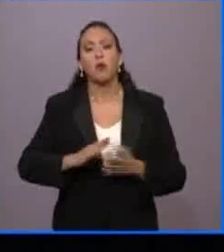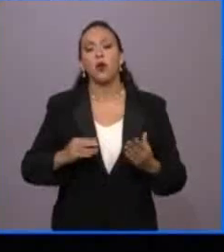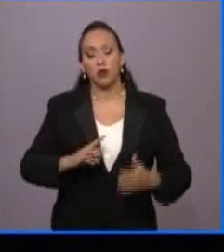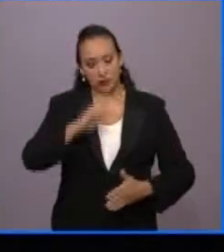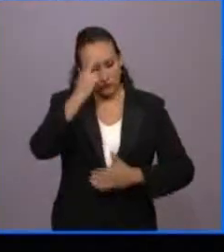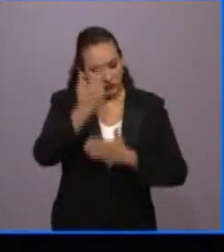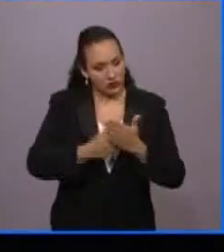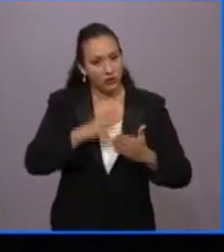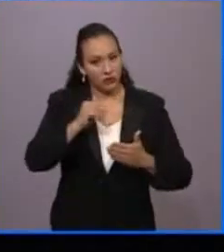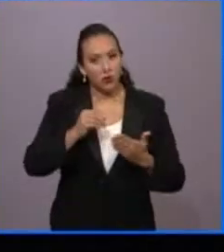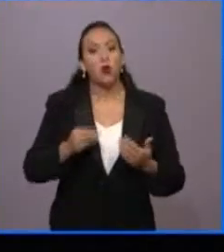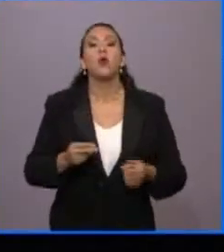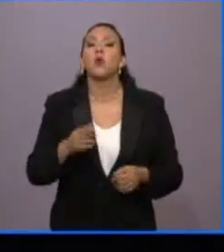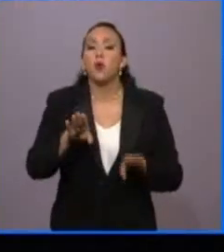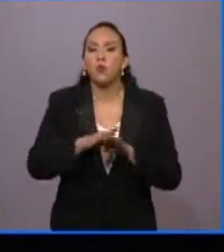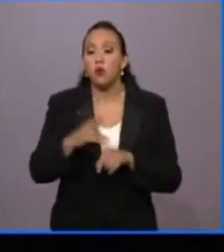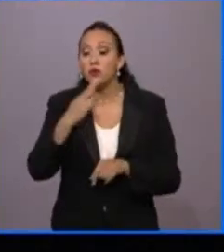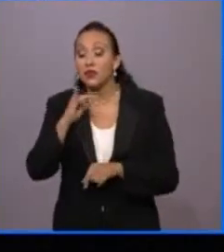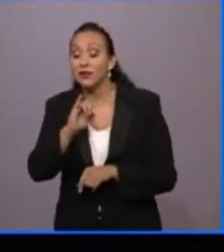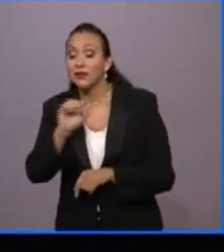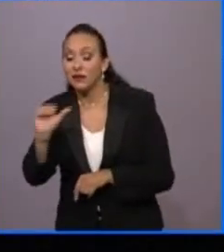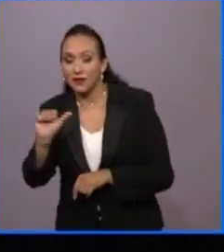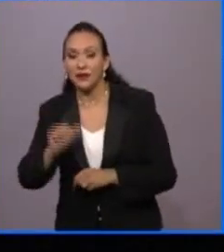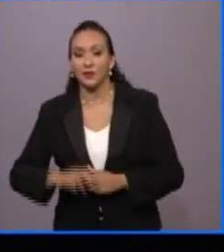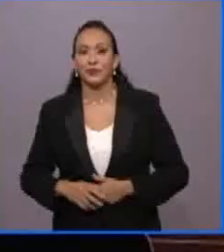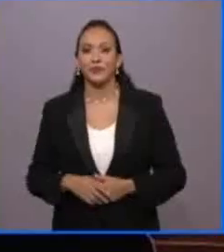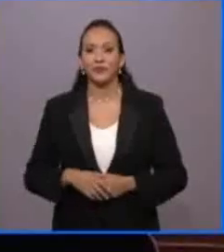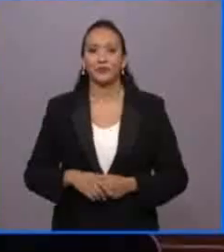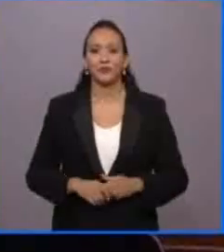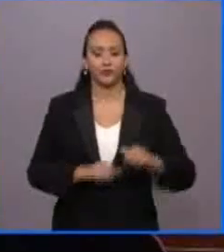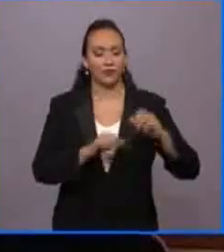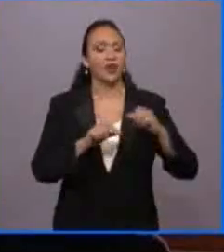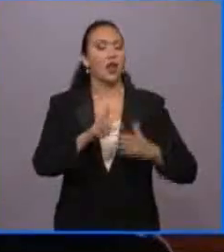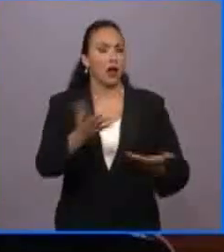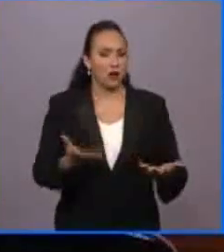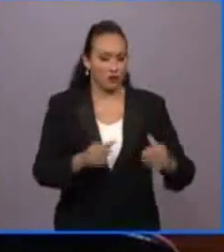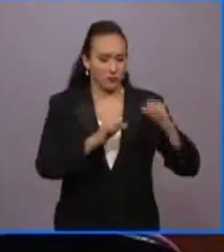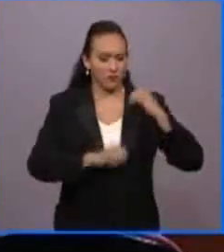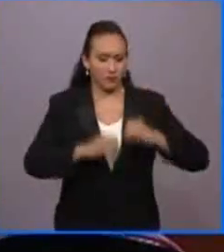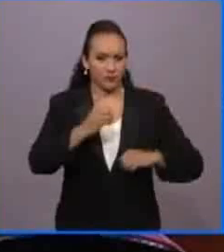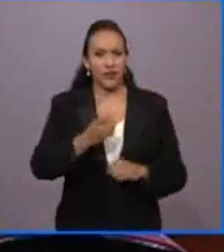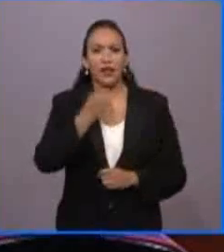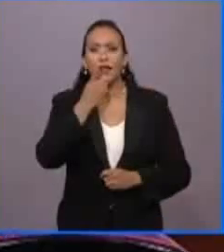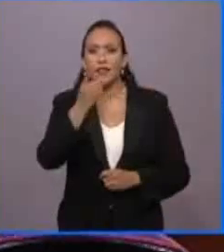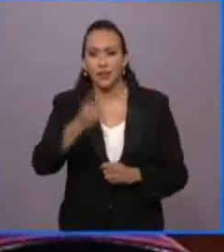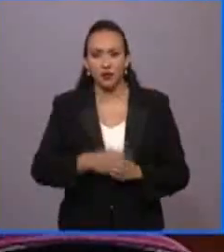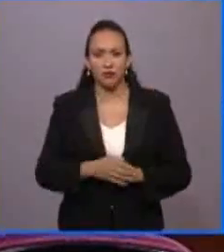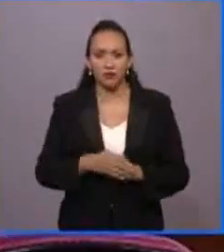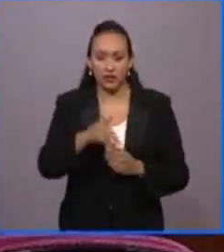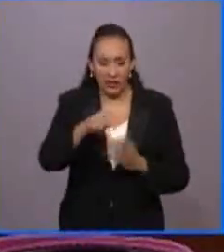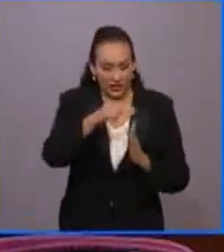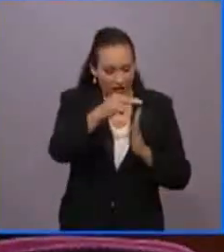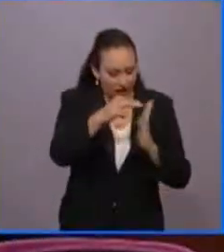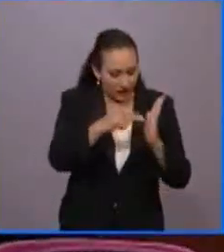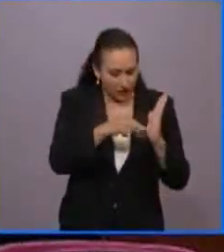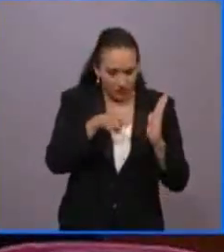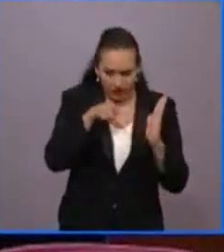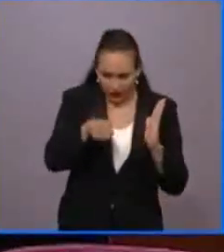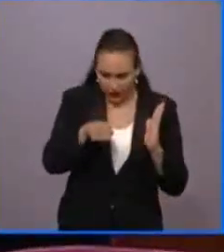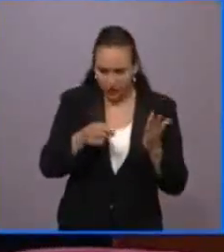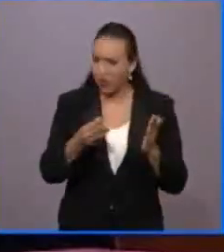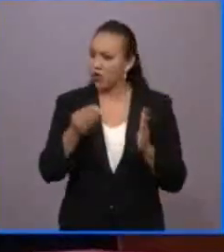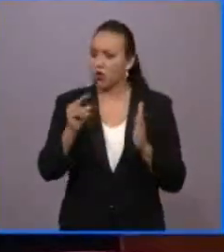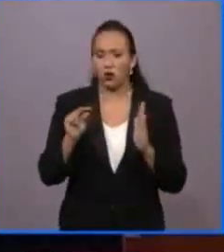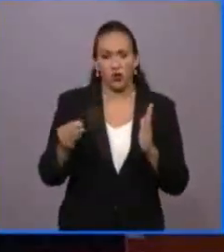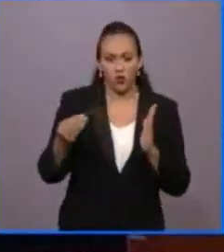ejercida mediante el uso de inteligencia artificial. El Poder Ejecutivo Federal alegaba que la norma no establece